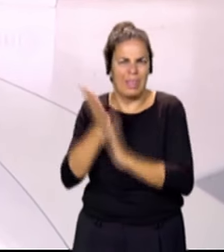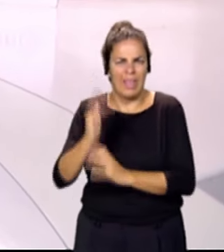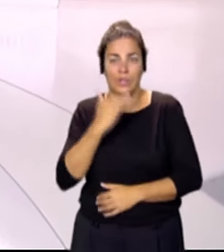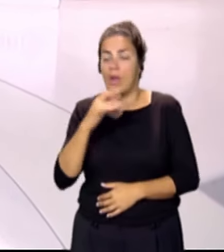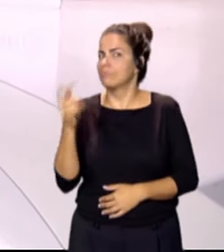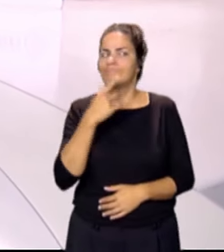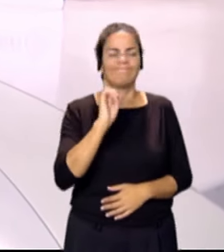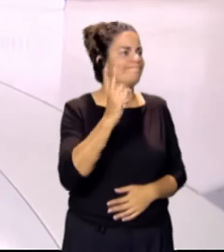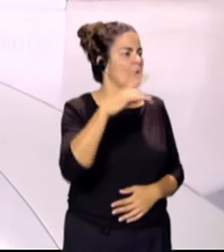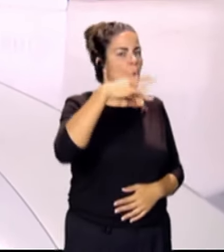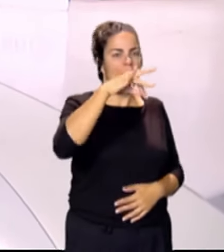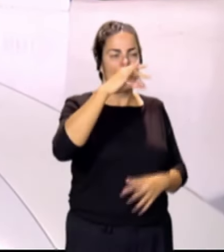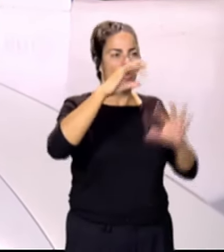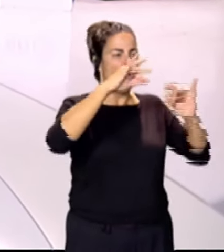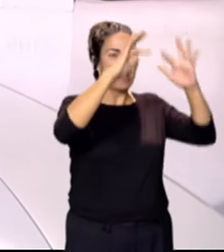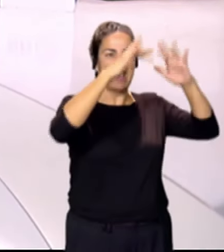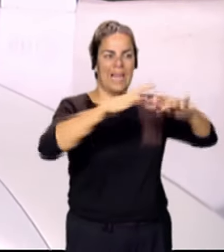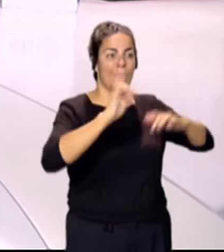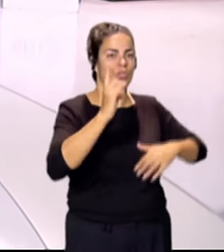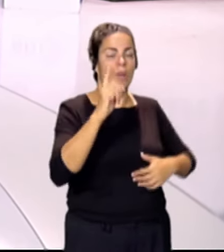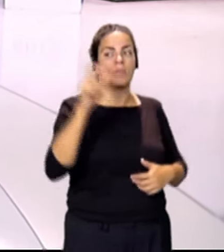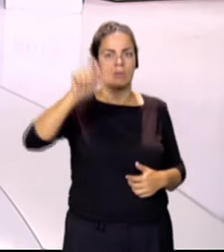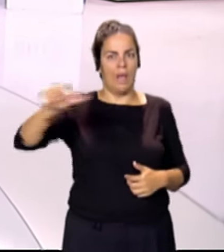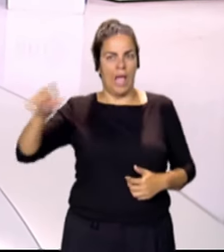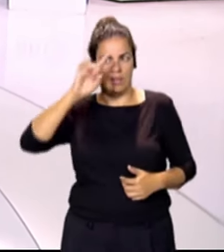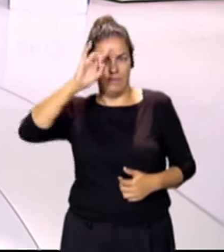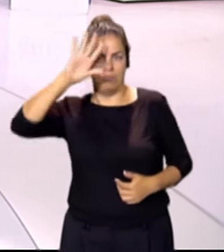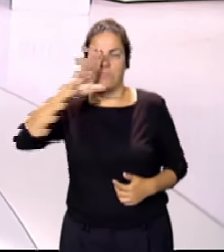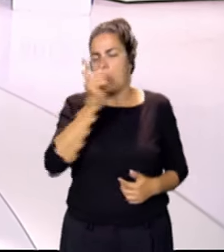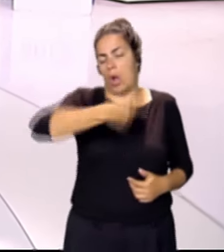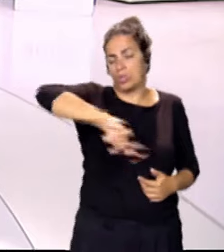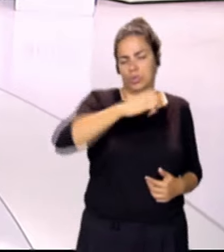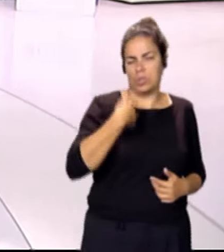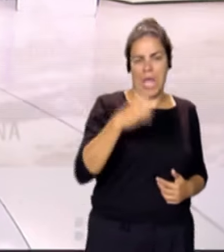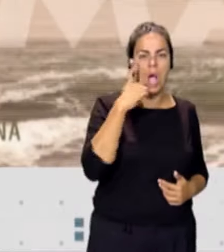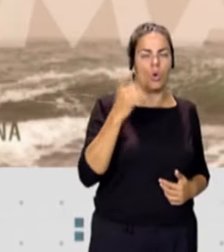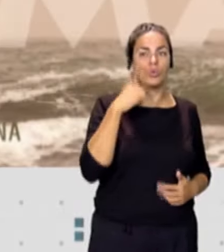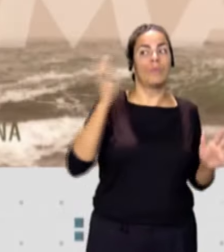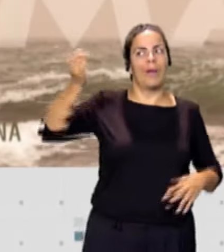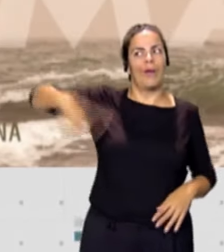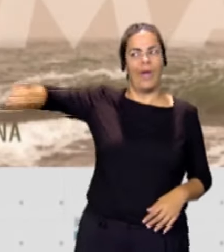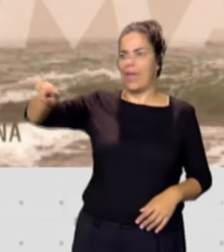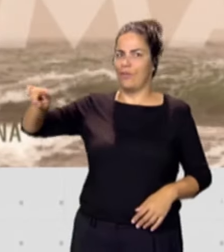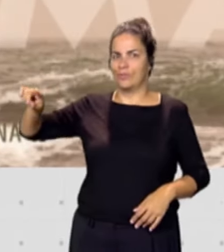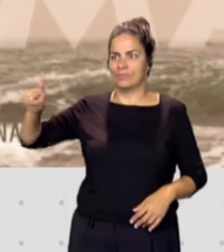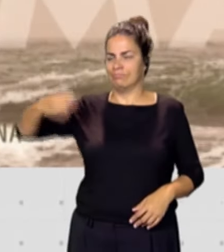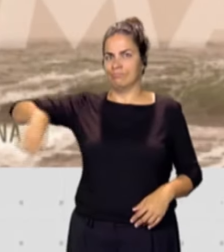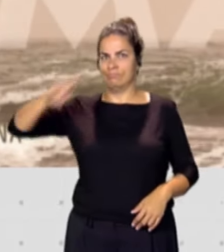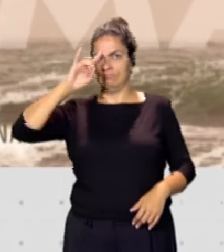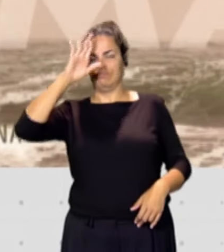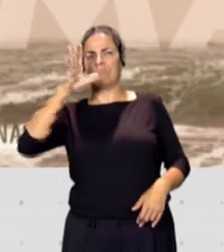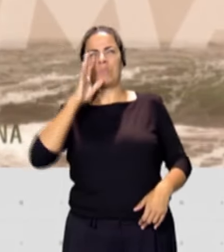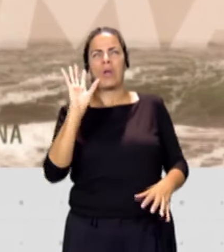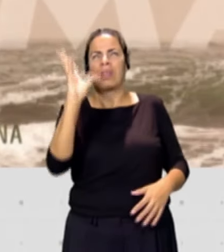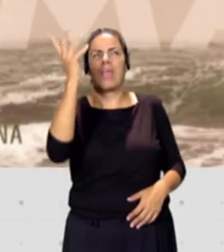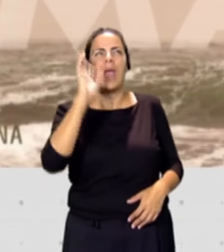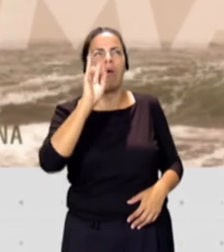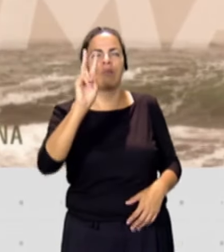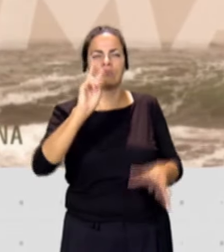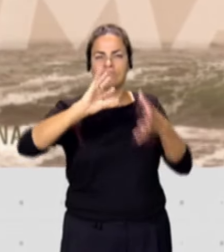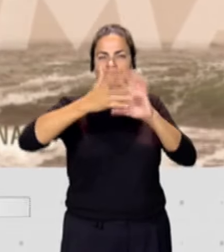dijo que estaba la gente flipando porque no es como nosotros que estamos acostumbrados a este tipo de fenómeno y la gente impresionada porque eso los cielos super anaranjados